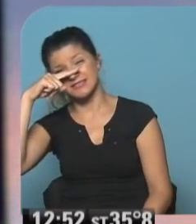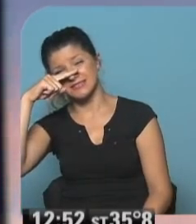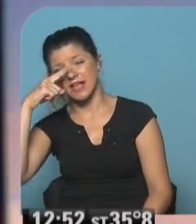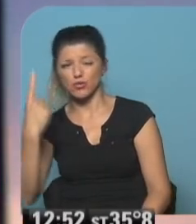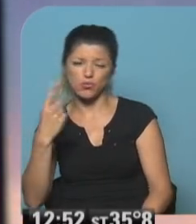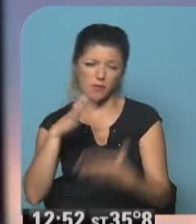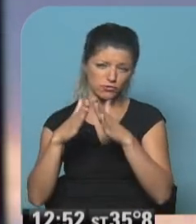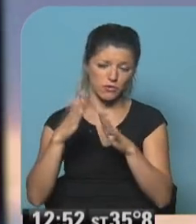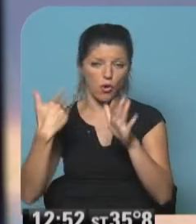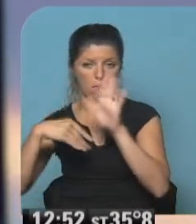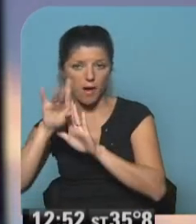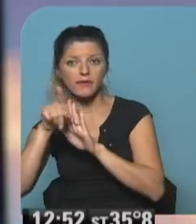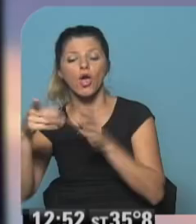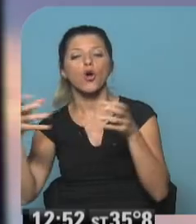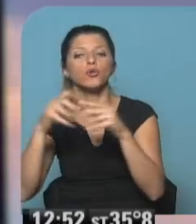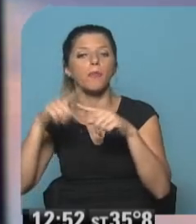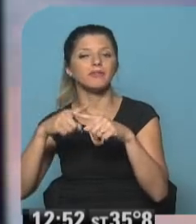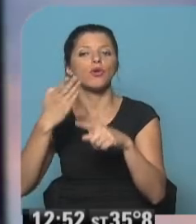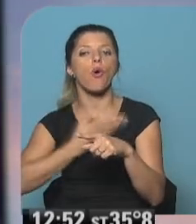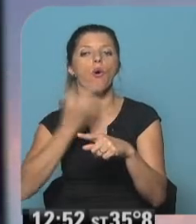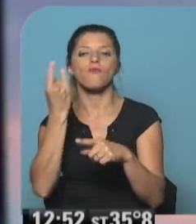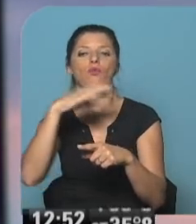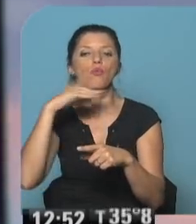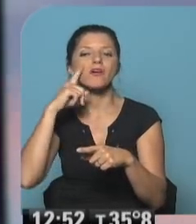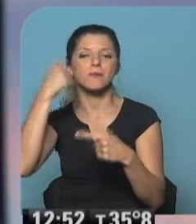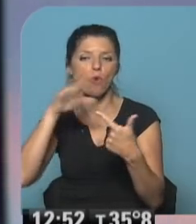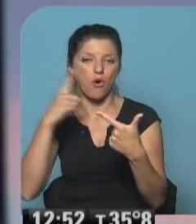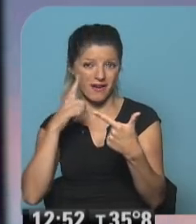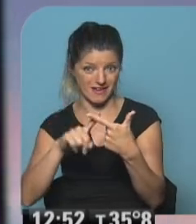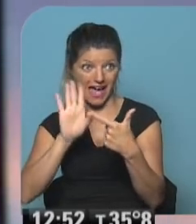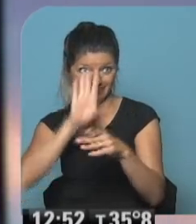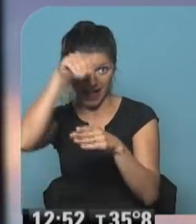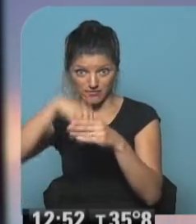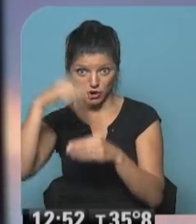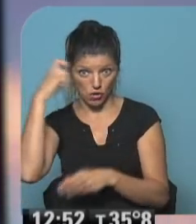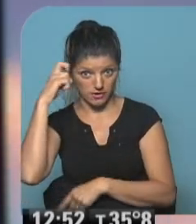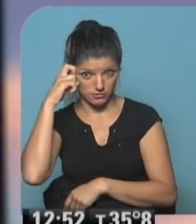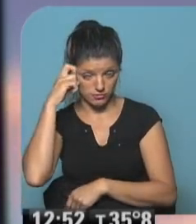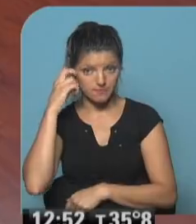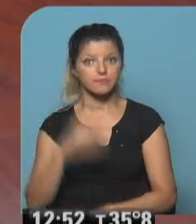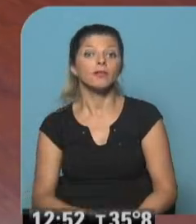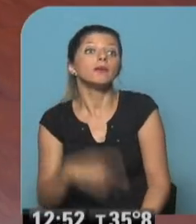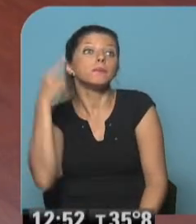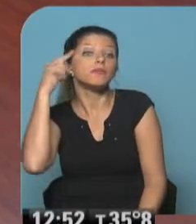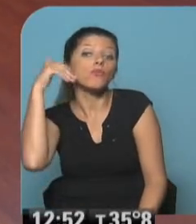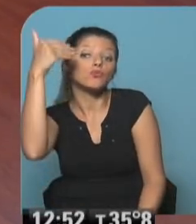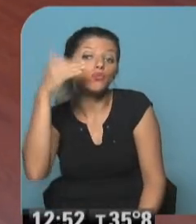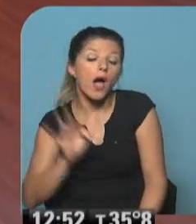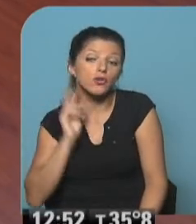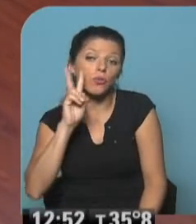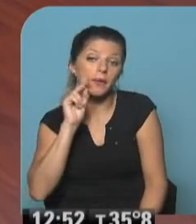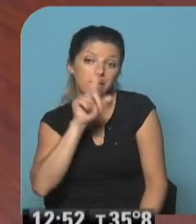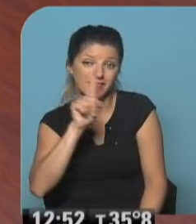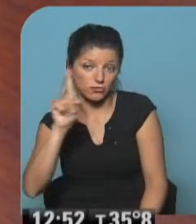71 el bloque fujimorista, y un escenario futuro, si es que lo hay, 2021, de